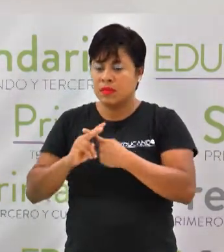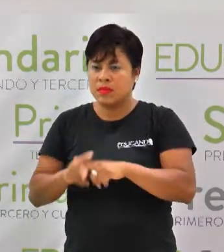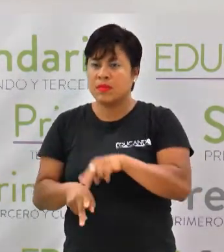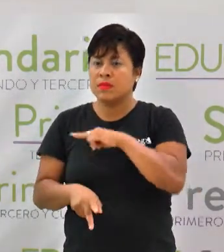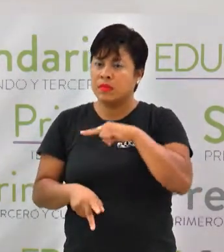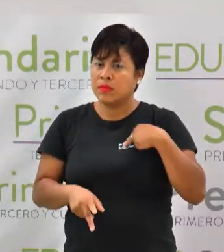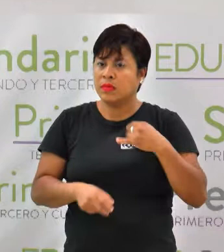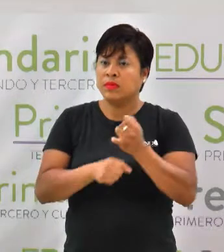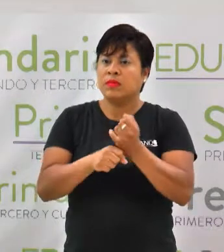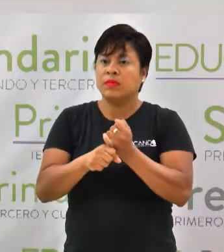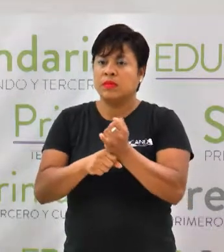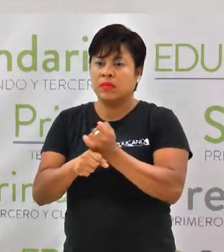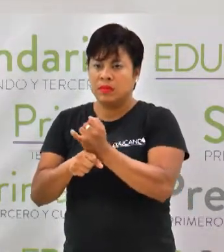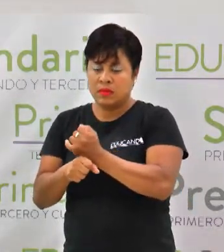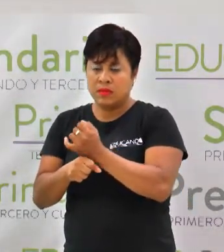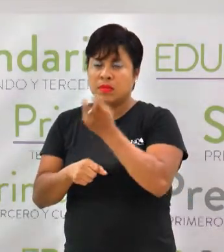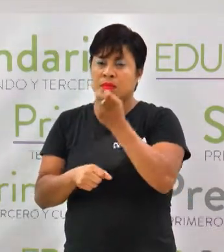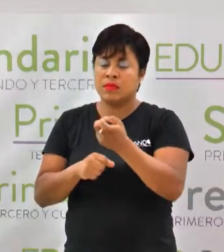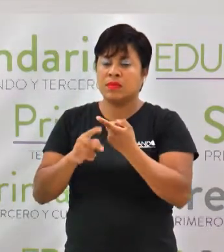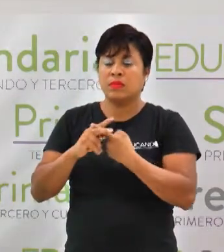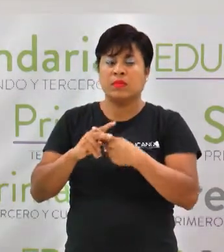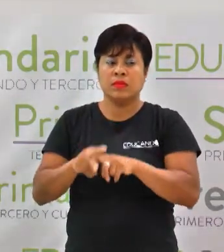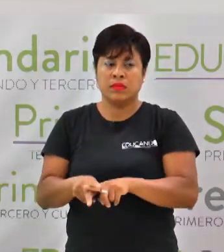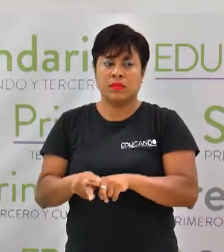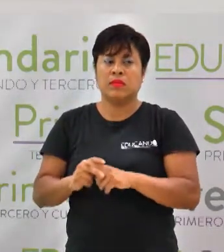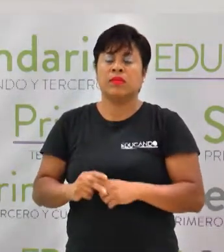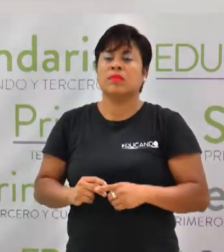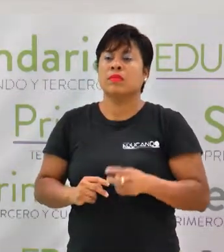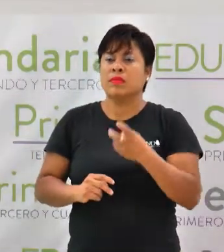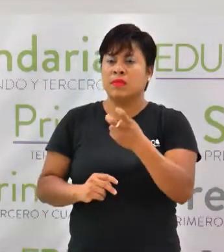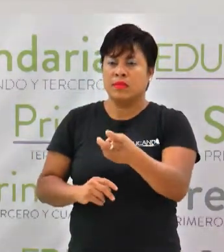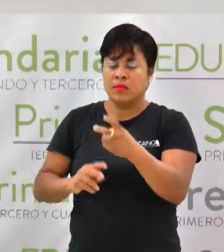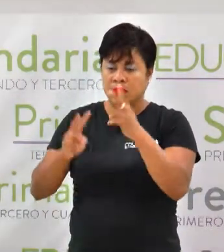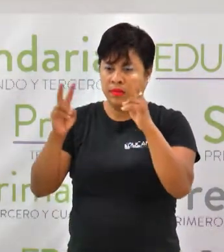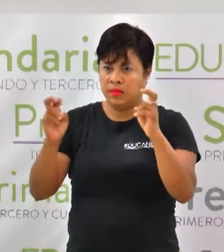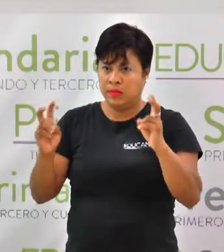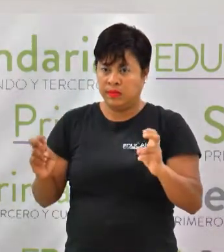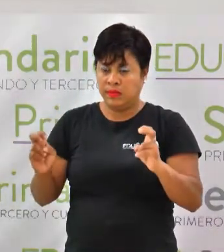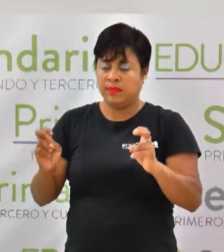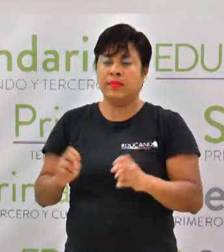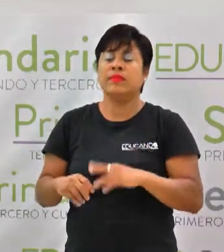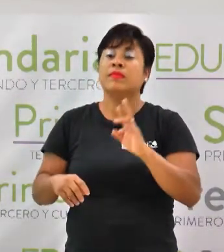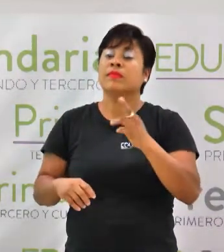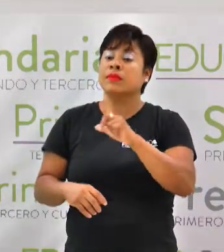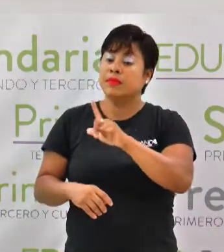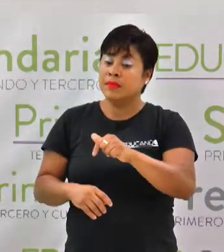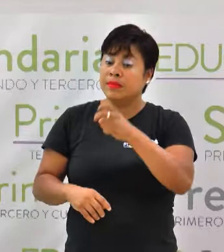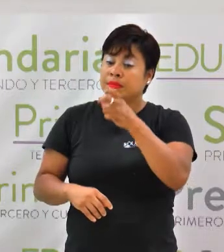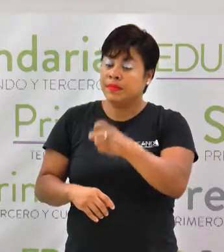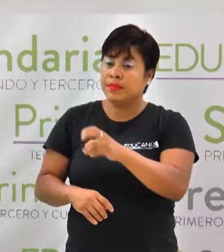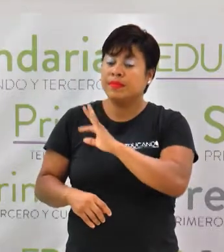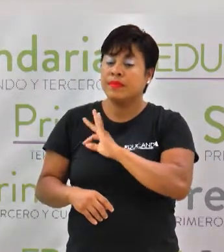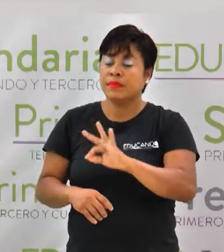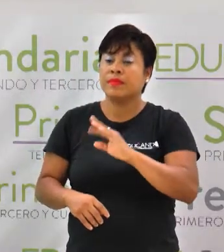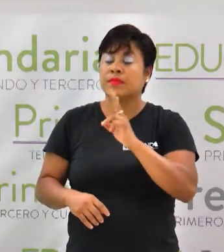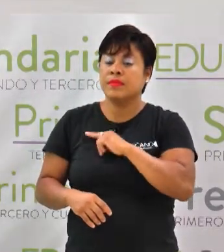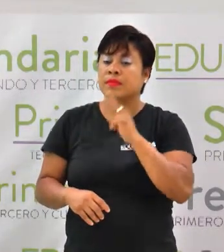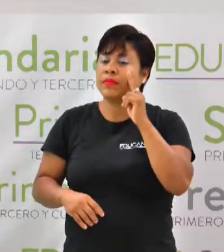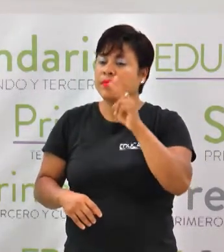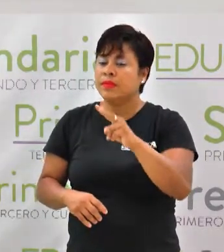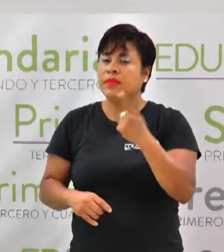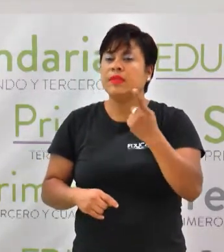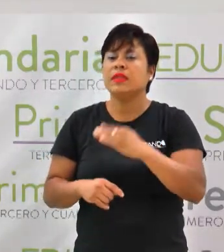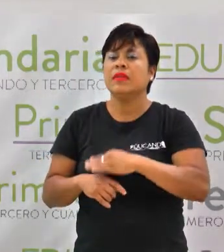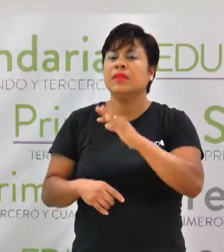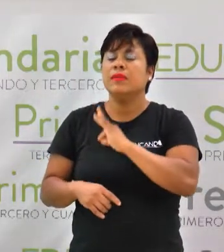podemos iniciar nuestra investigación. Ya partimos de lo que yo sé de ese tema. Después de eso vamos a tratar de